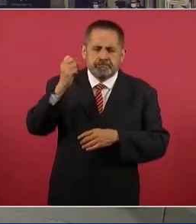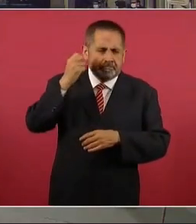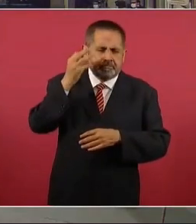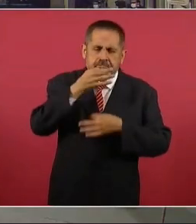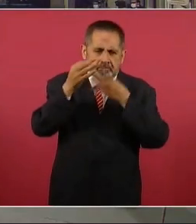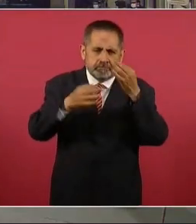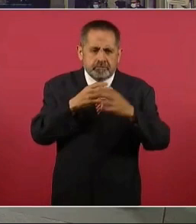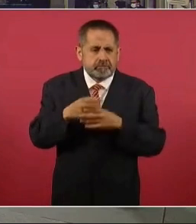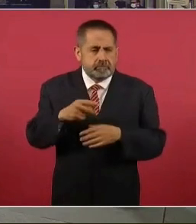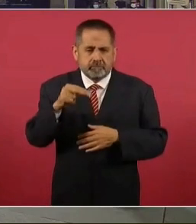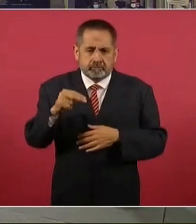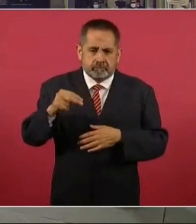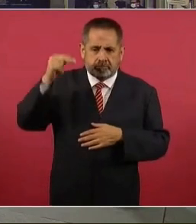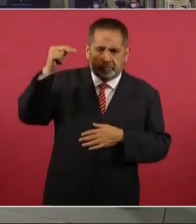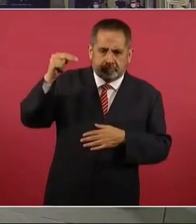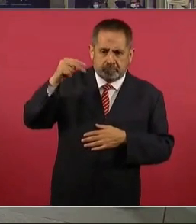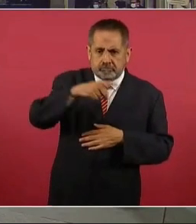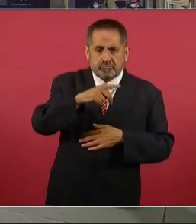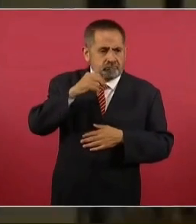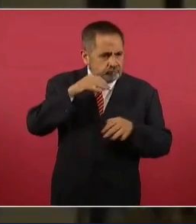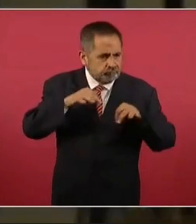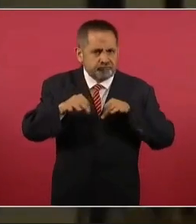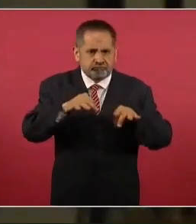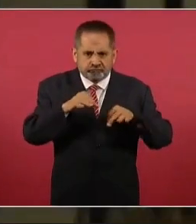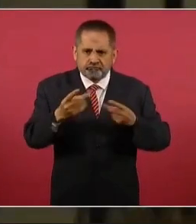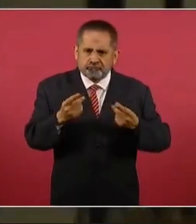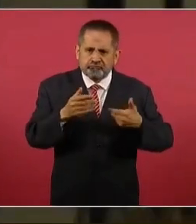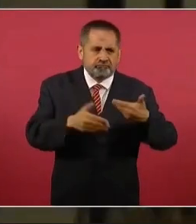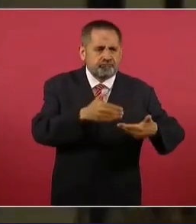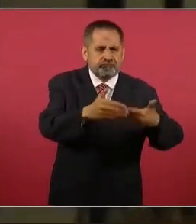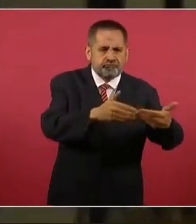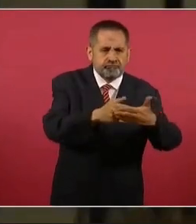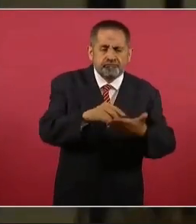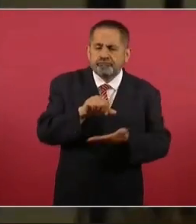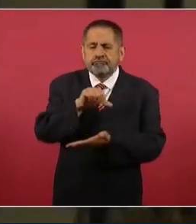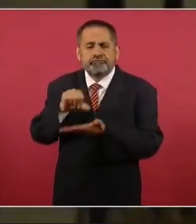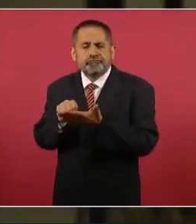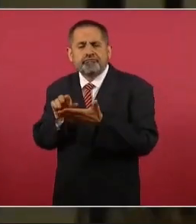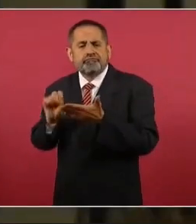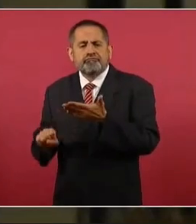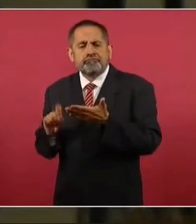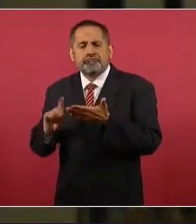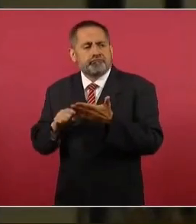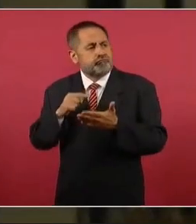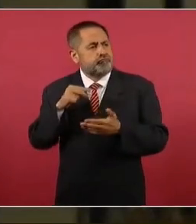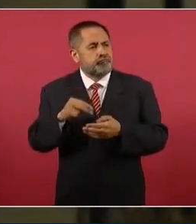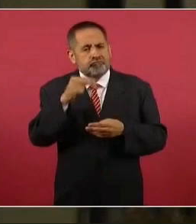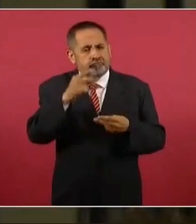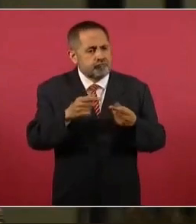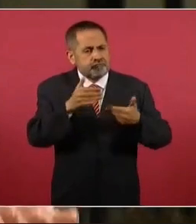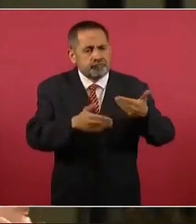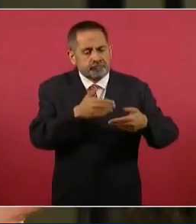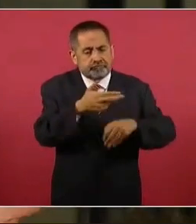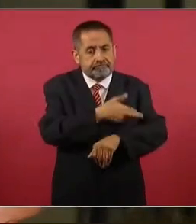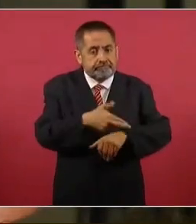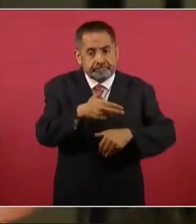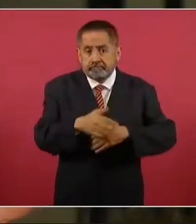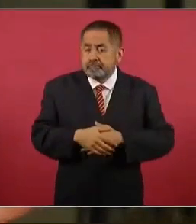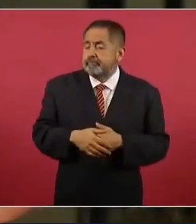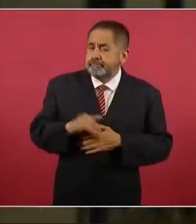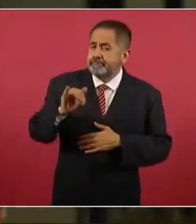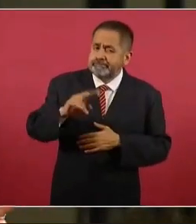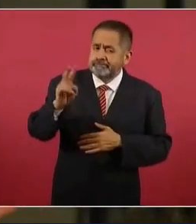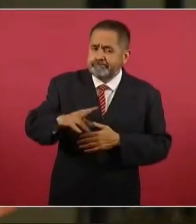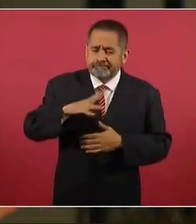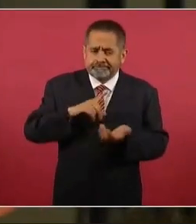conferencia, el norte sí desarrolló trabajo, más que el centro, más que el sureste de la República, y efectivamente hubo